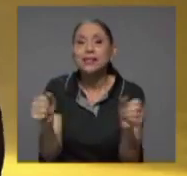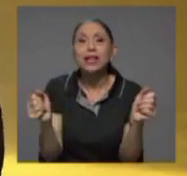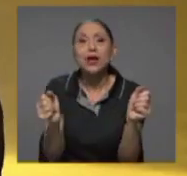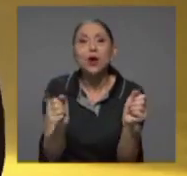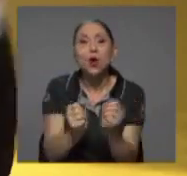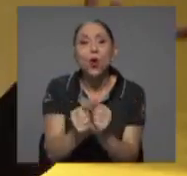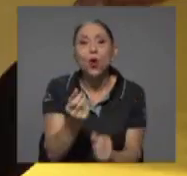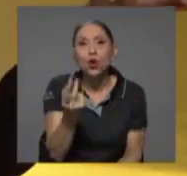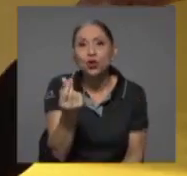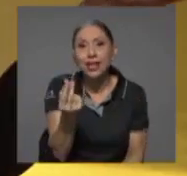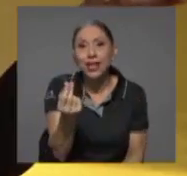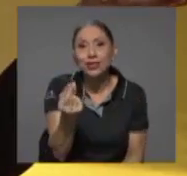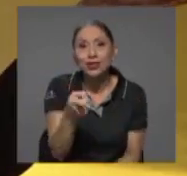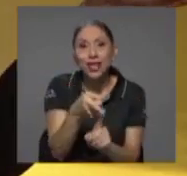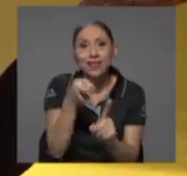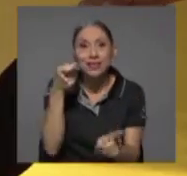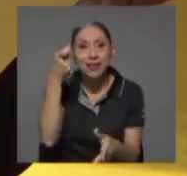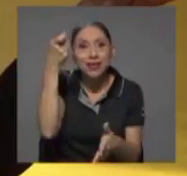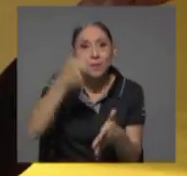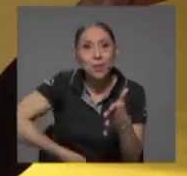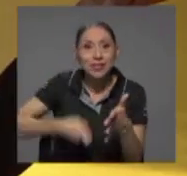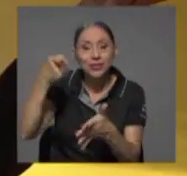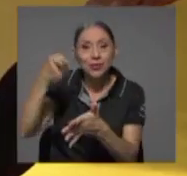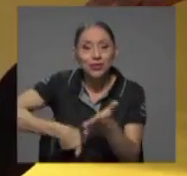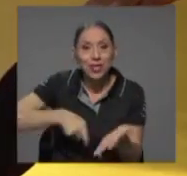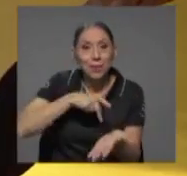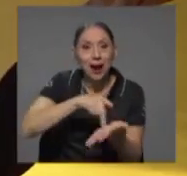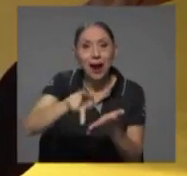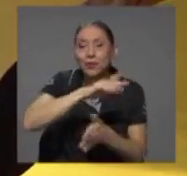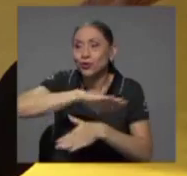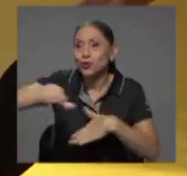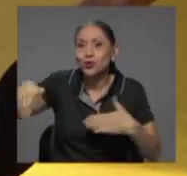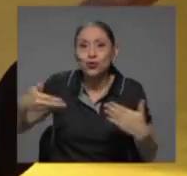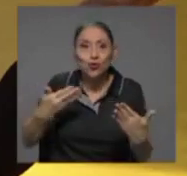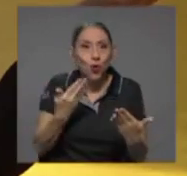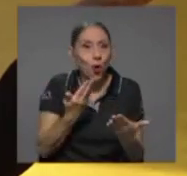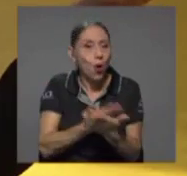ingresos que provienen de los impuestos que pagamos todos,